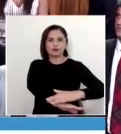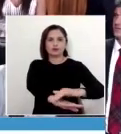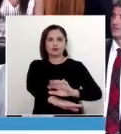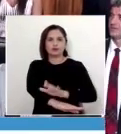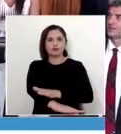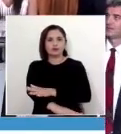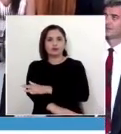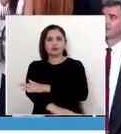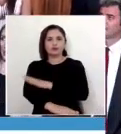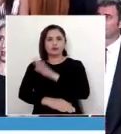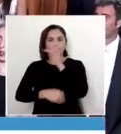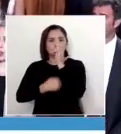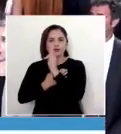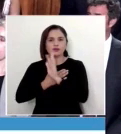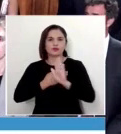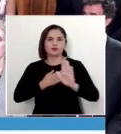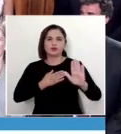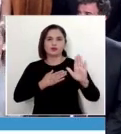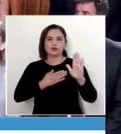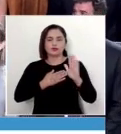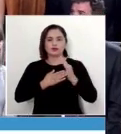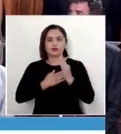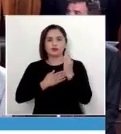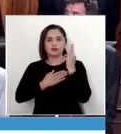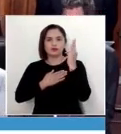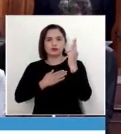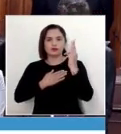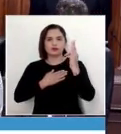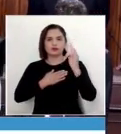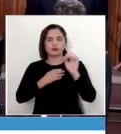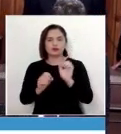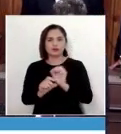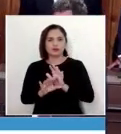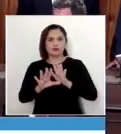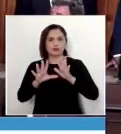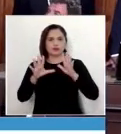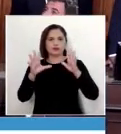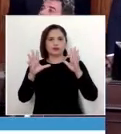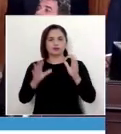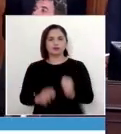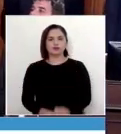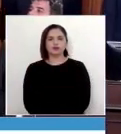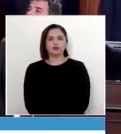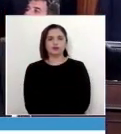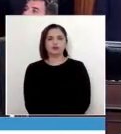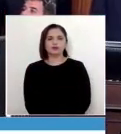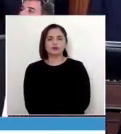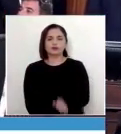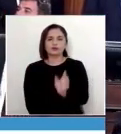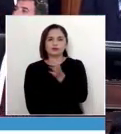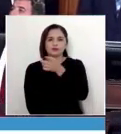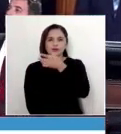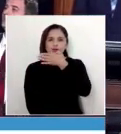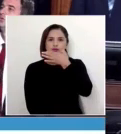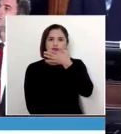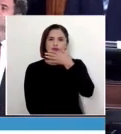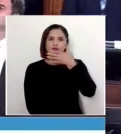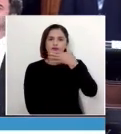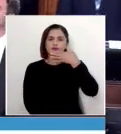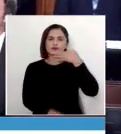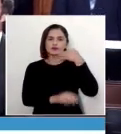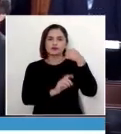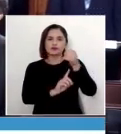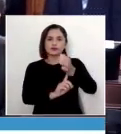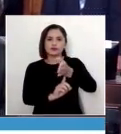de la comunidad y claramente yo creo que se generó mucha dispersión también. O sea, estoy pensando en la misma votación que hubo este